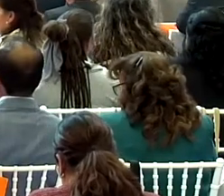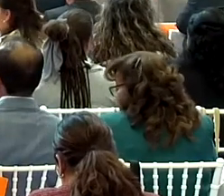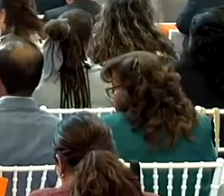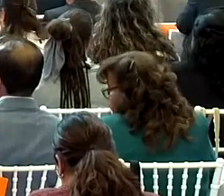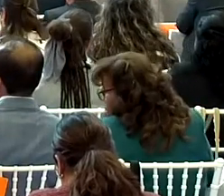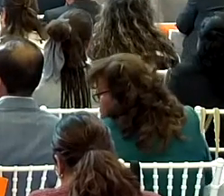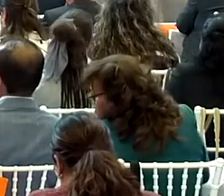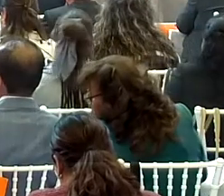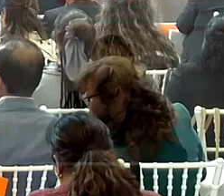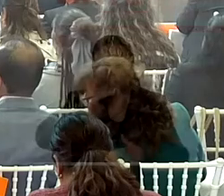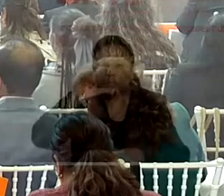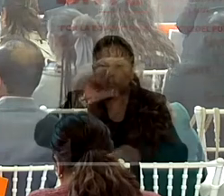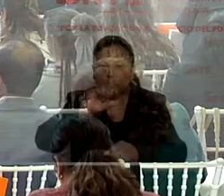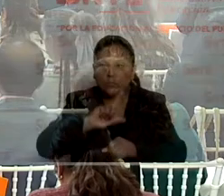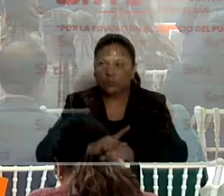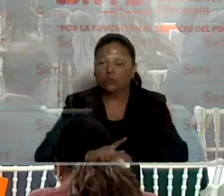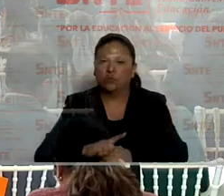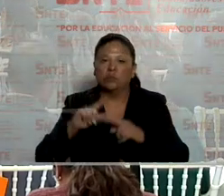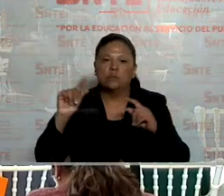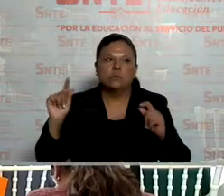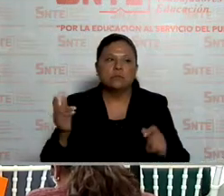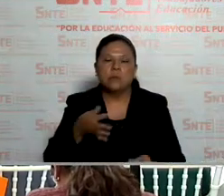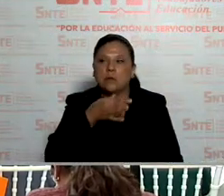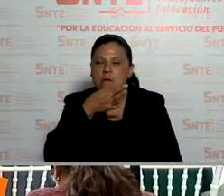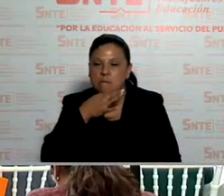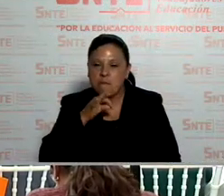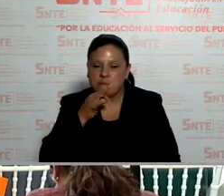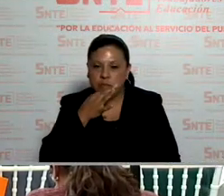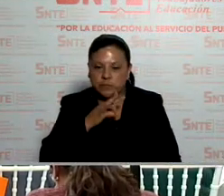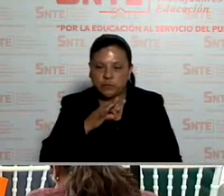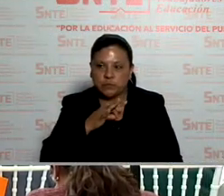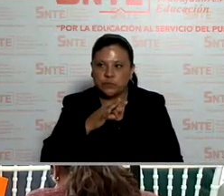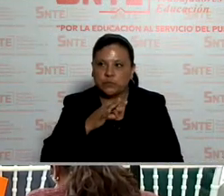Contemporáneo de esta conmemoración